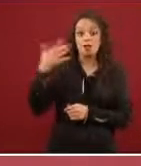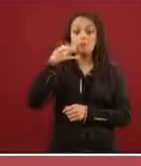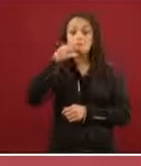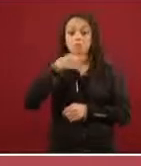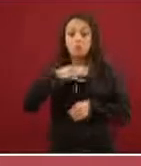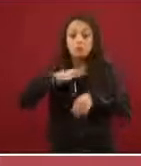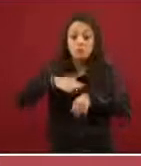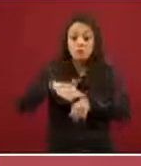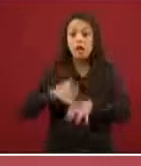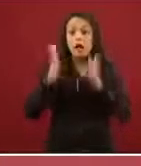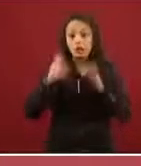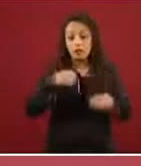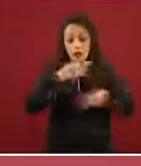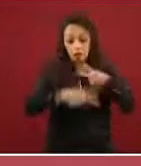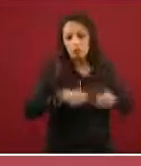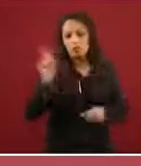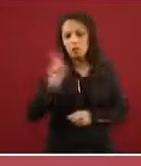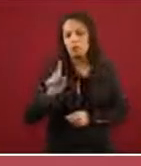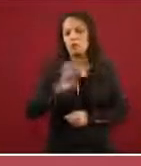porque